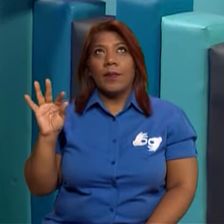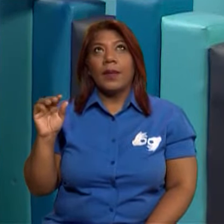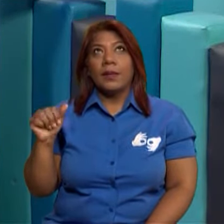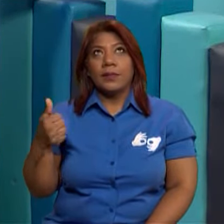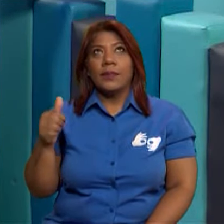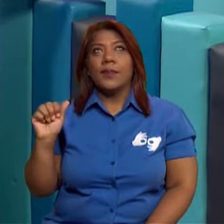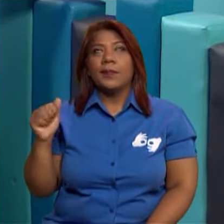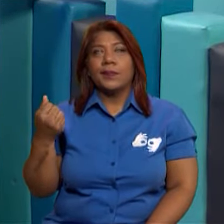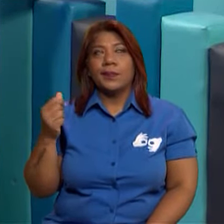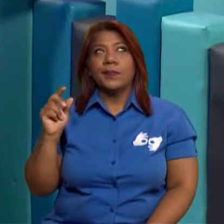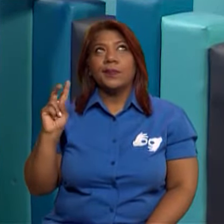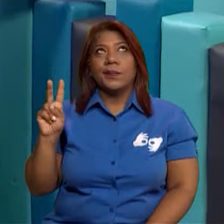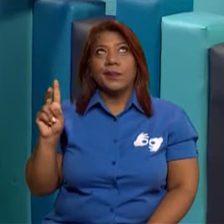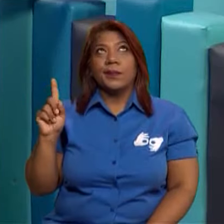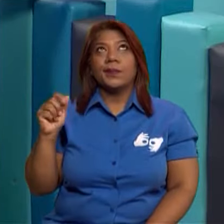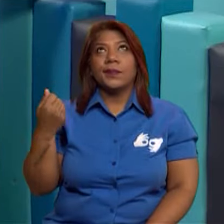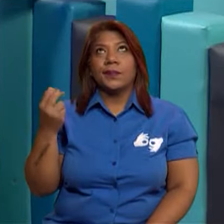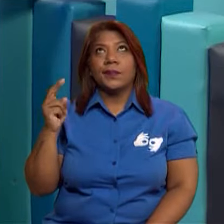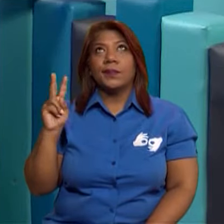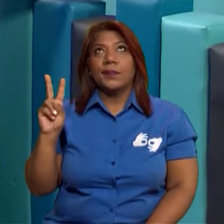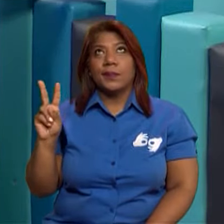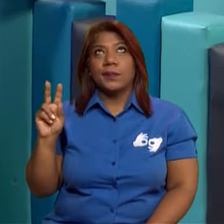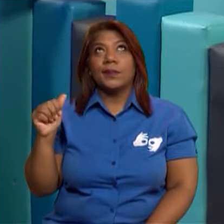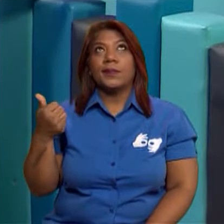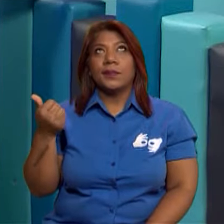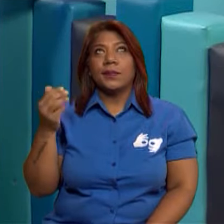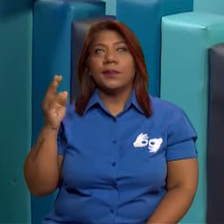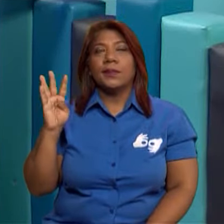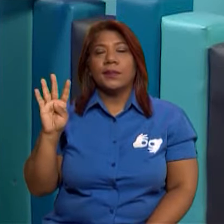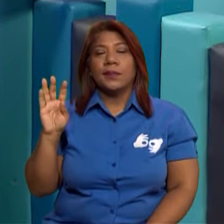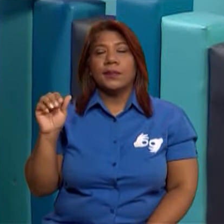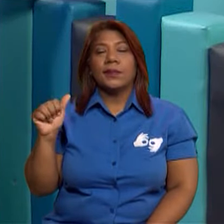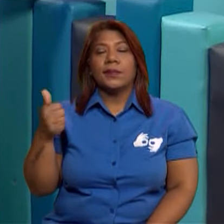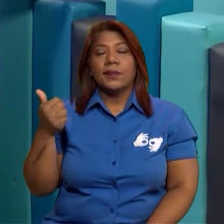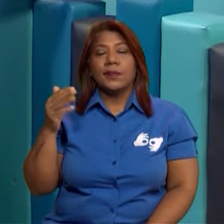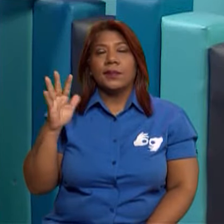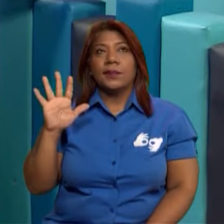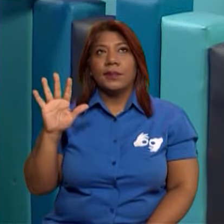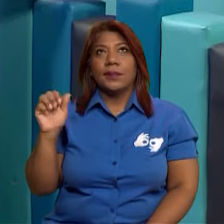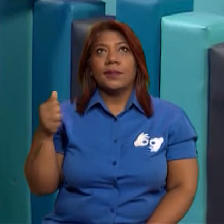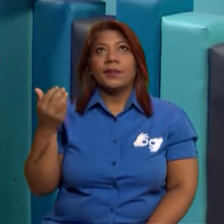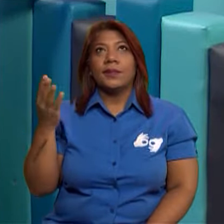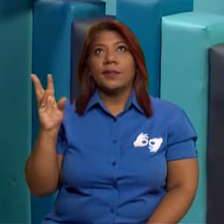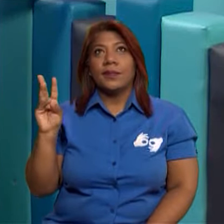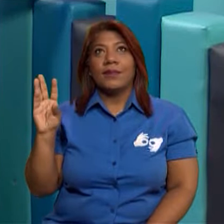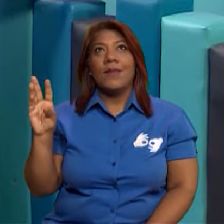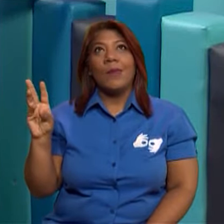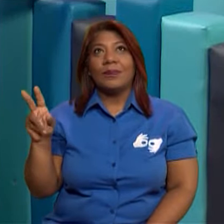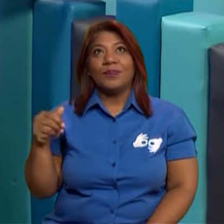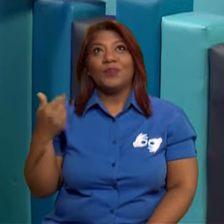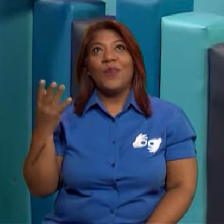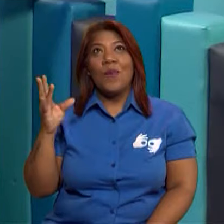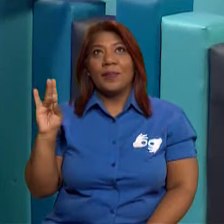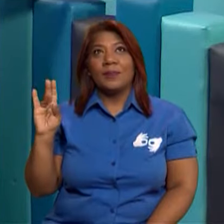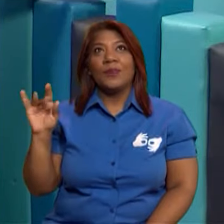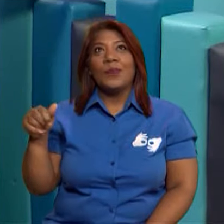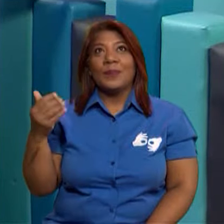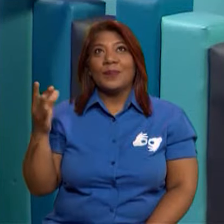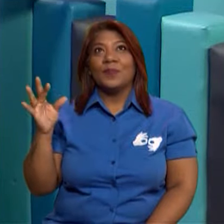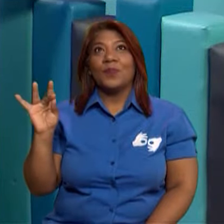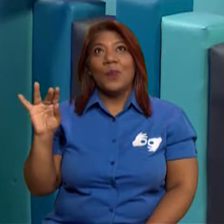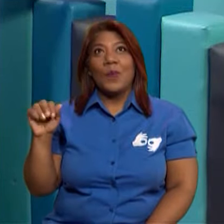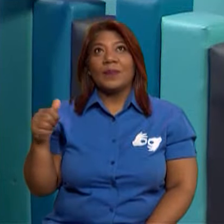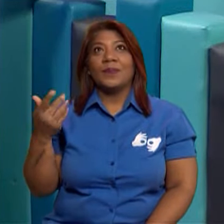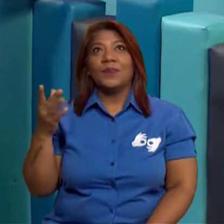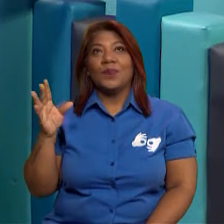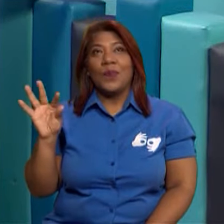1, 2, 3, 4, 5, 6. Y cuando llegas, te vas a dar cuenta que vas a tener un